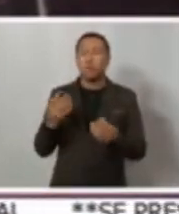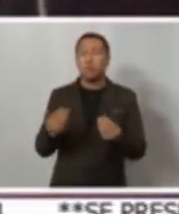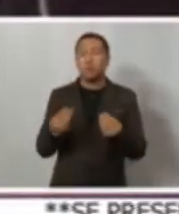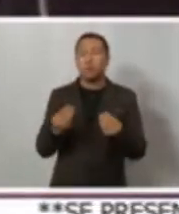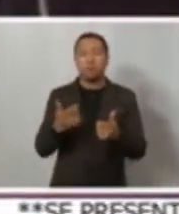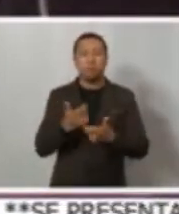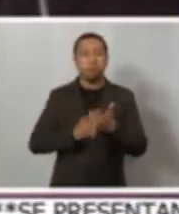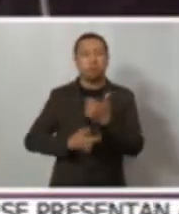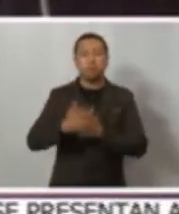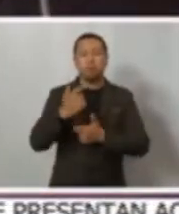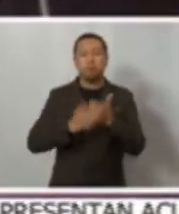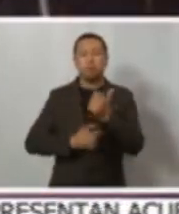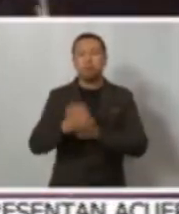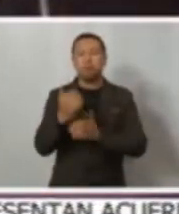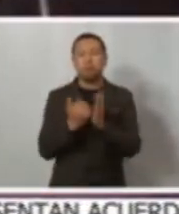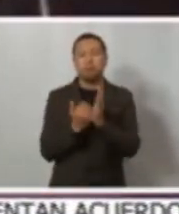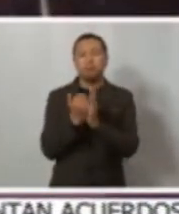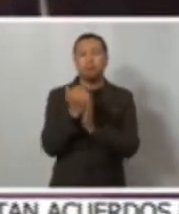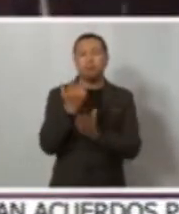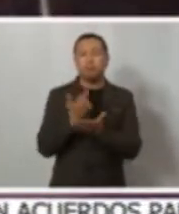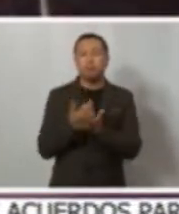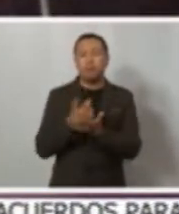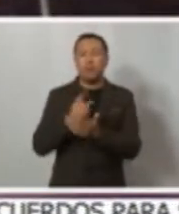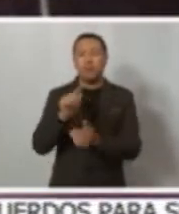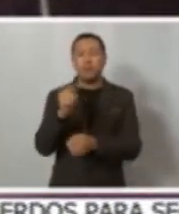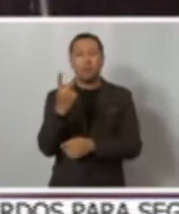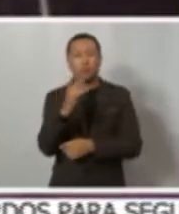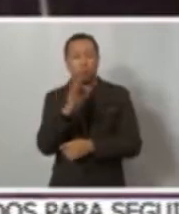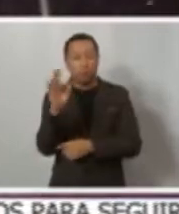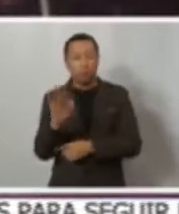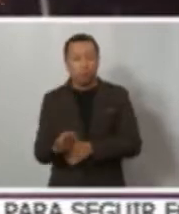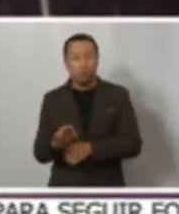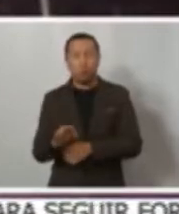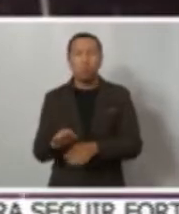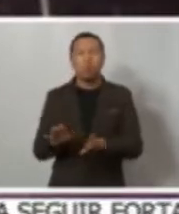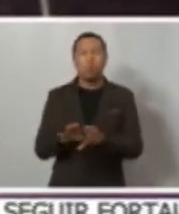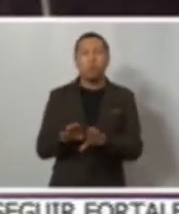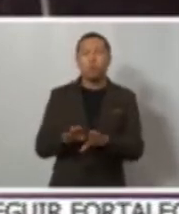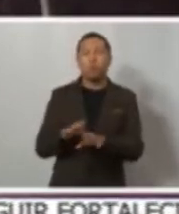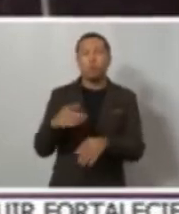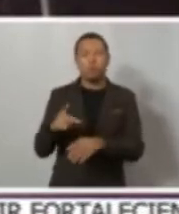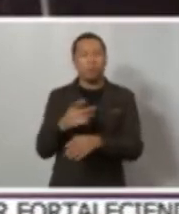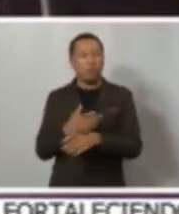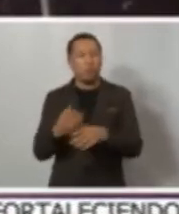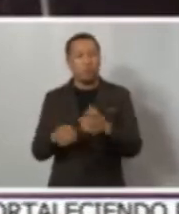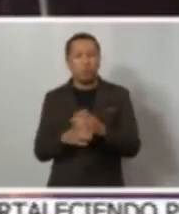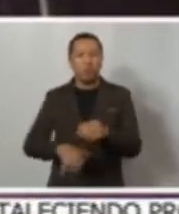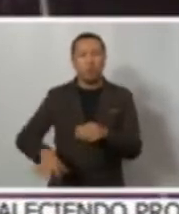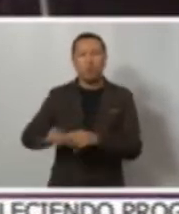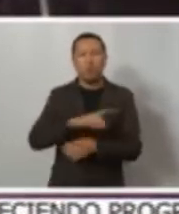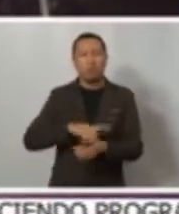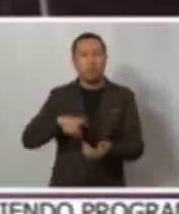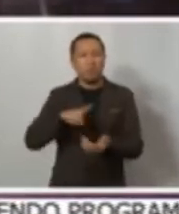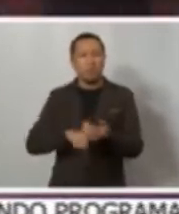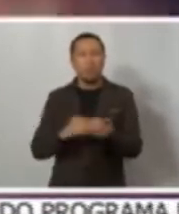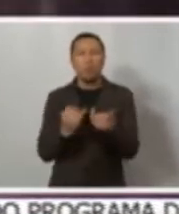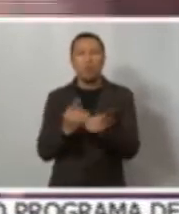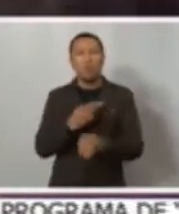crecimiento económico, con un incremento del 72% en el Producto Interno Bruto y una sustancial disminución de la